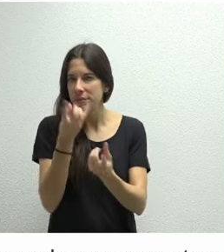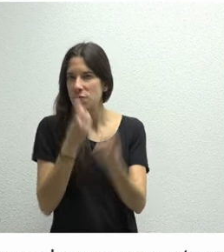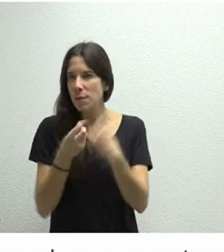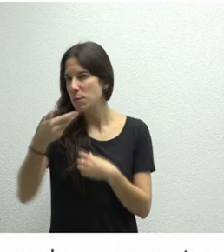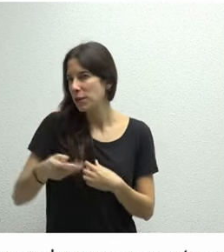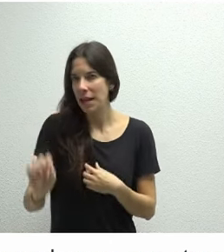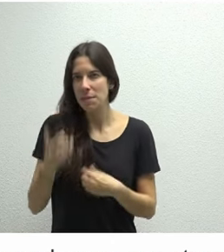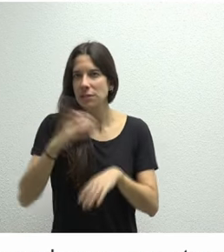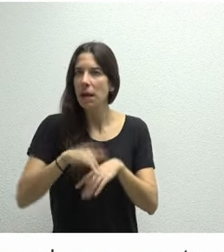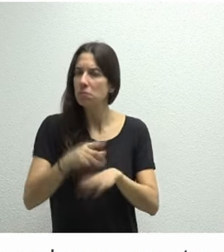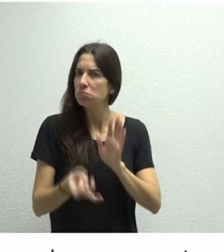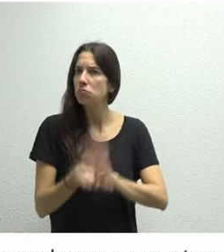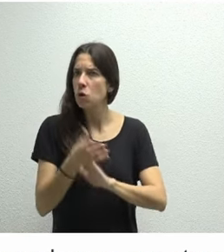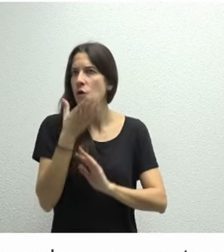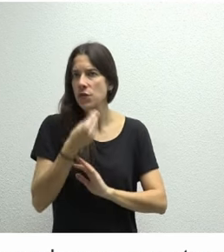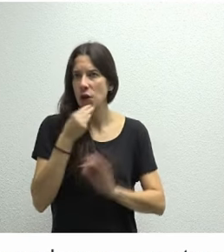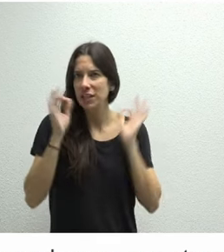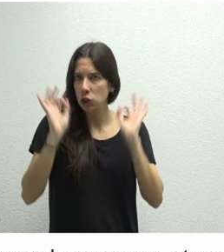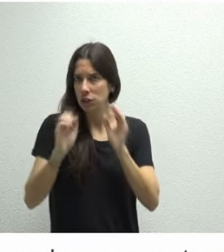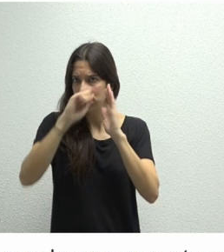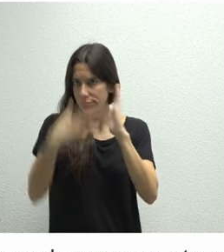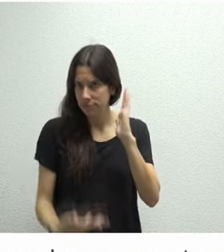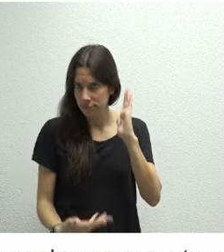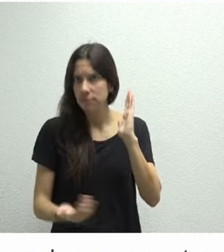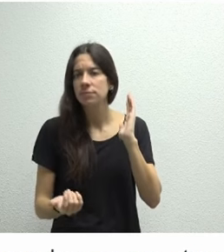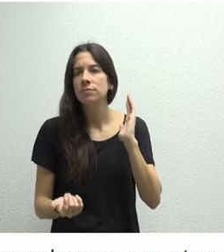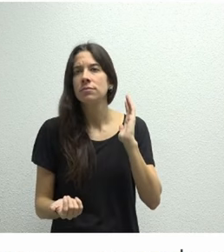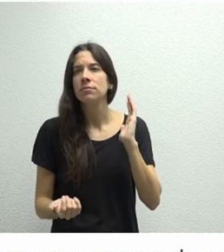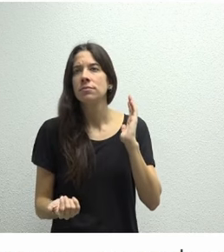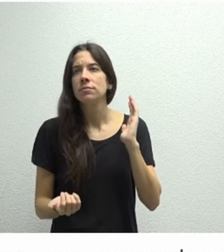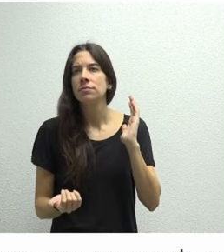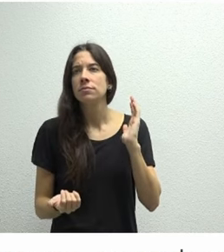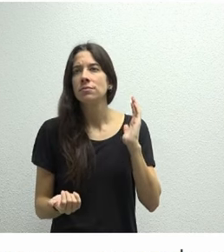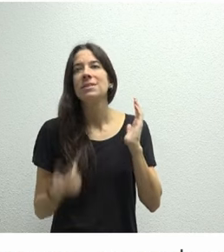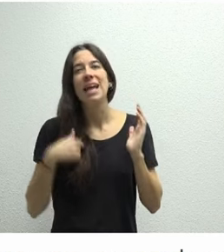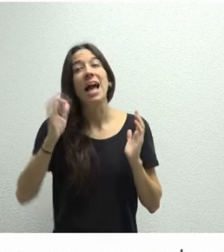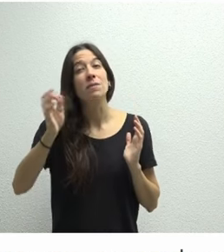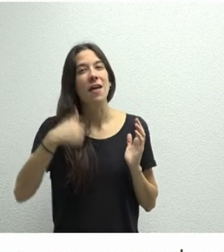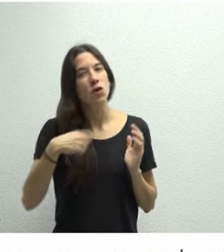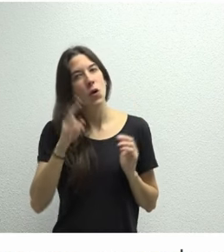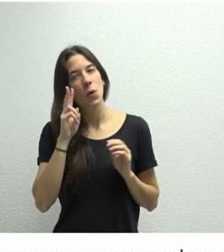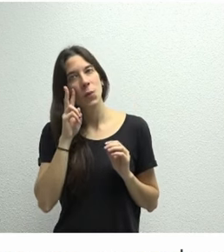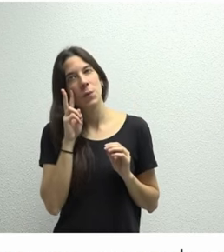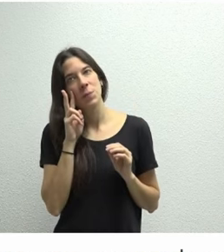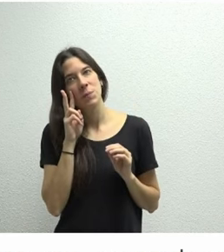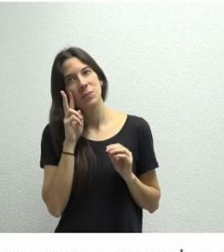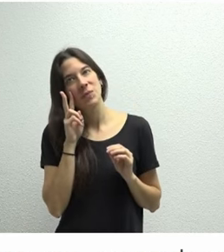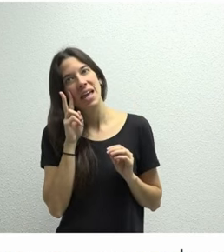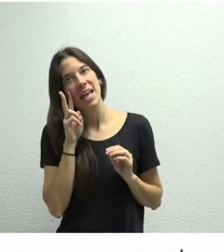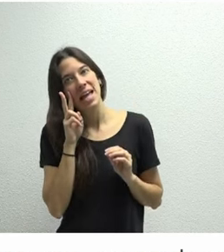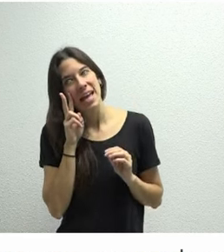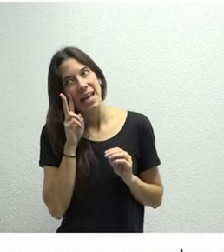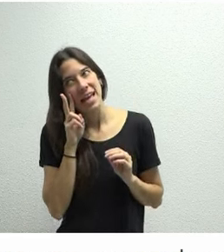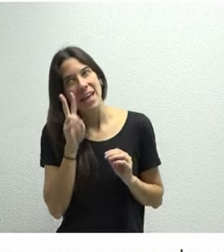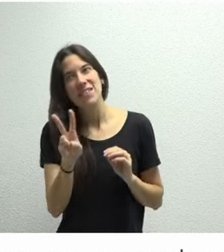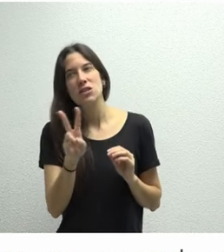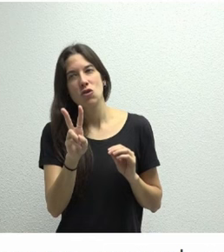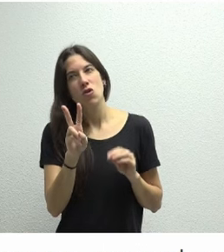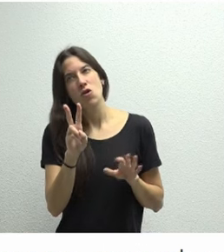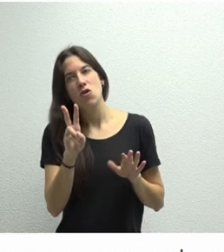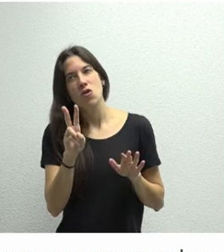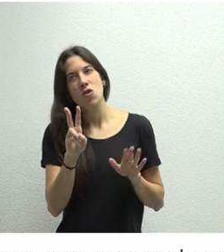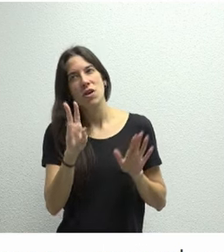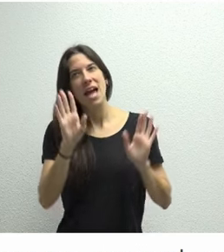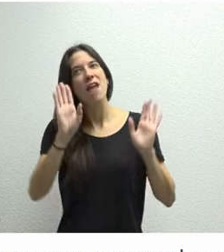esto surgiera así de bonito no Eh Yo creo que ha tenido que ver con con Pasar mucho tiempo eh